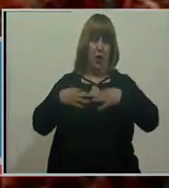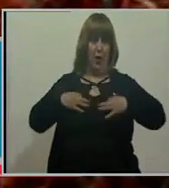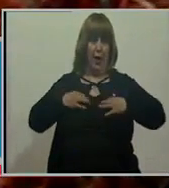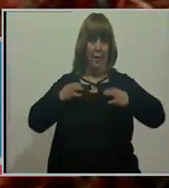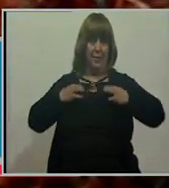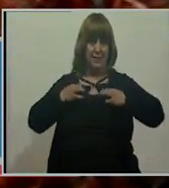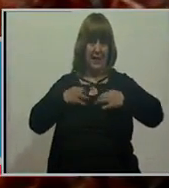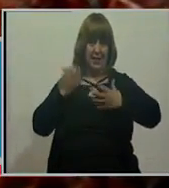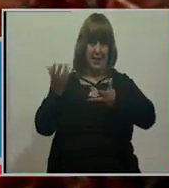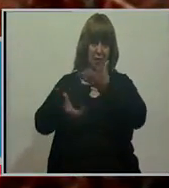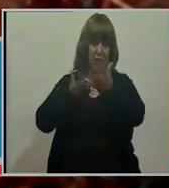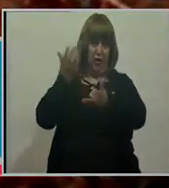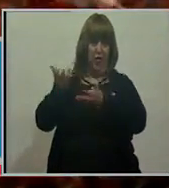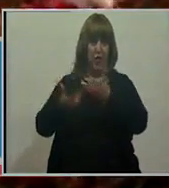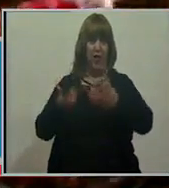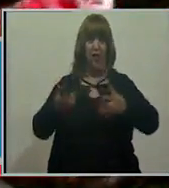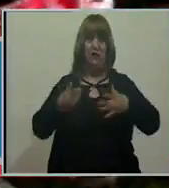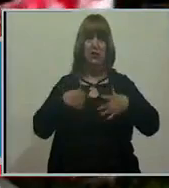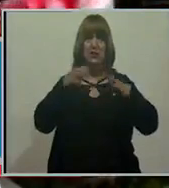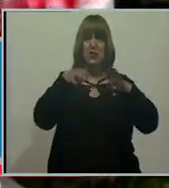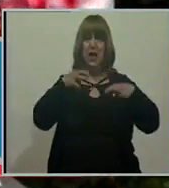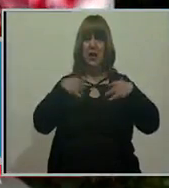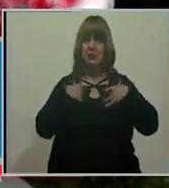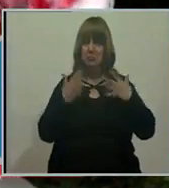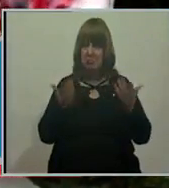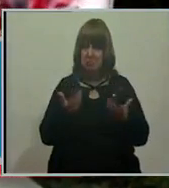esta remera es un símbolo. Esto fue en